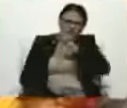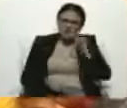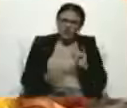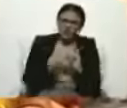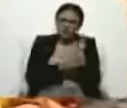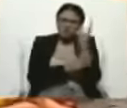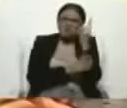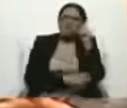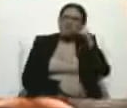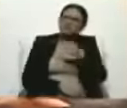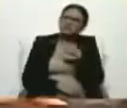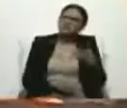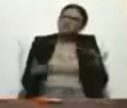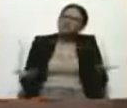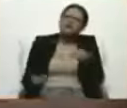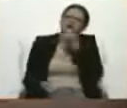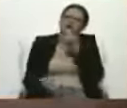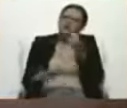Yo creo que sí los hay.